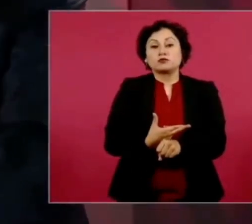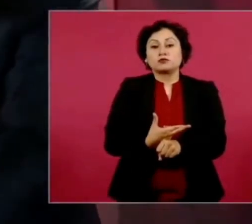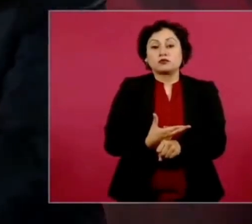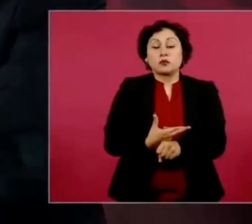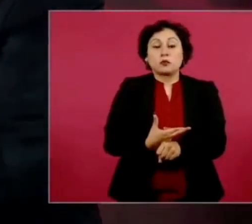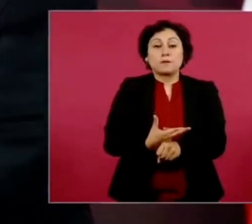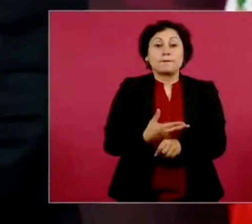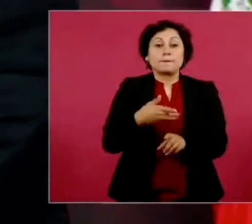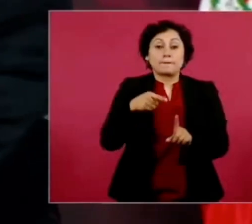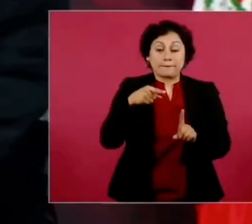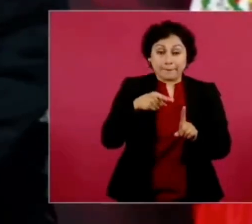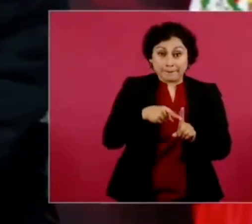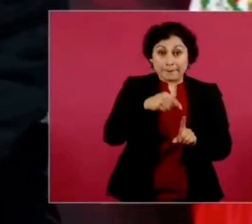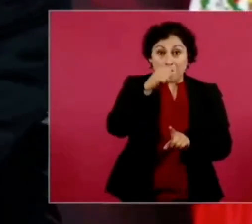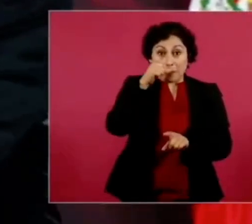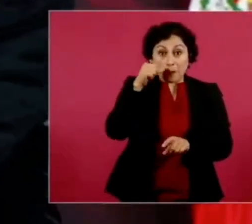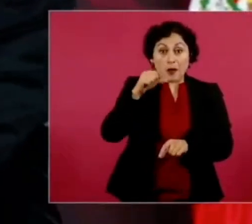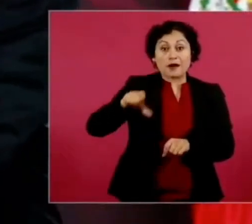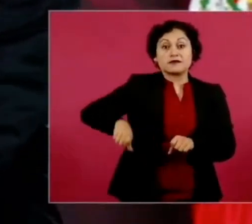reorganizó la Guardia Nacional,